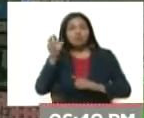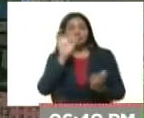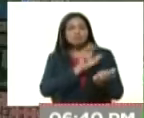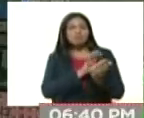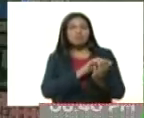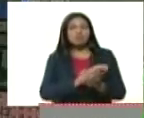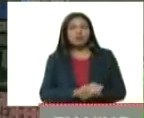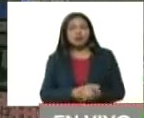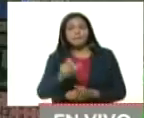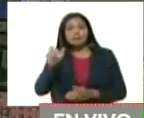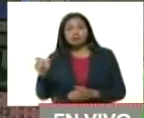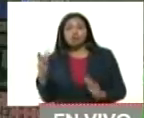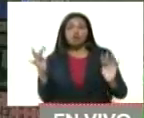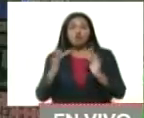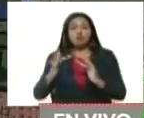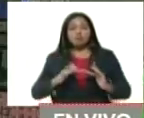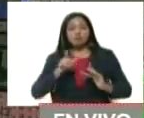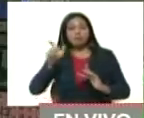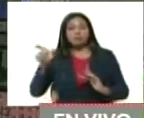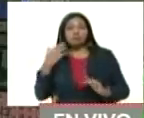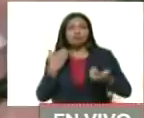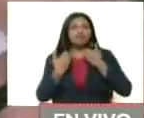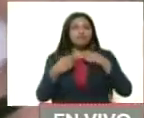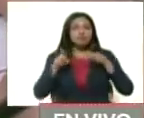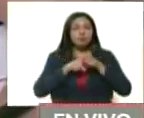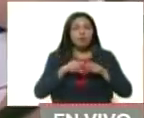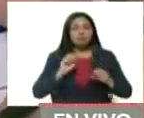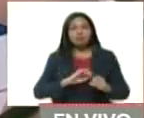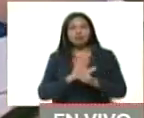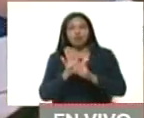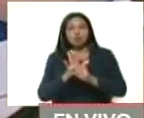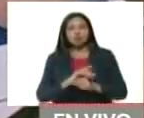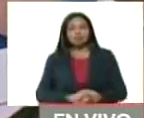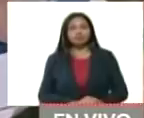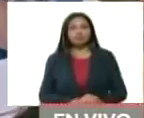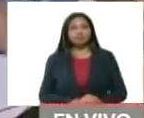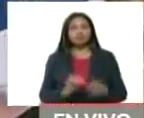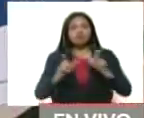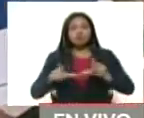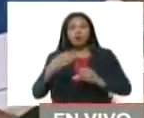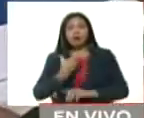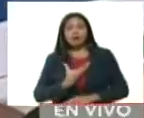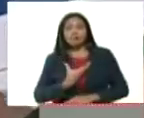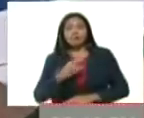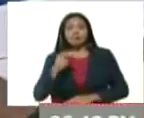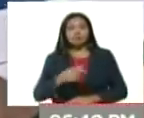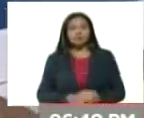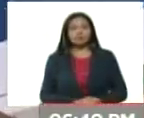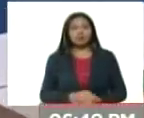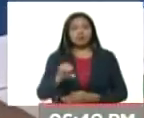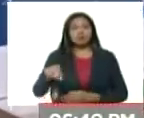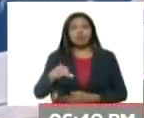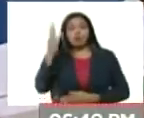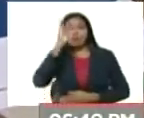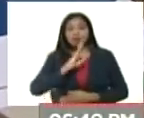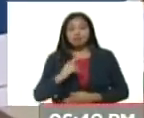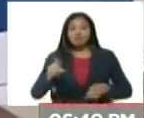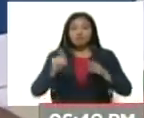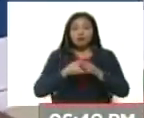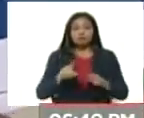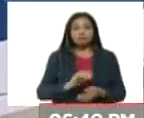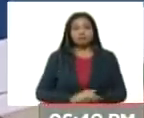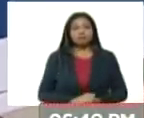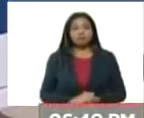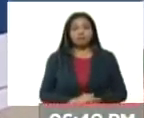pacientes provienen del contacto con personas infectadas en esa alcaldía. El estado Barinas, igual, sobre todo